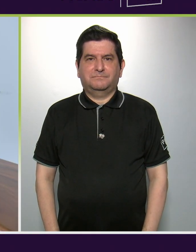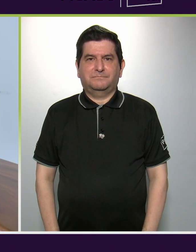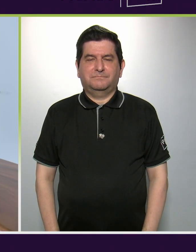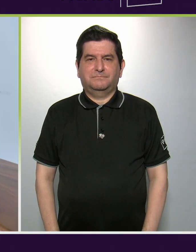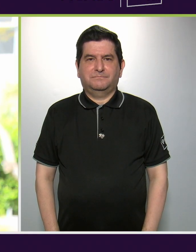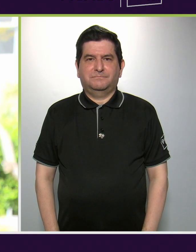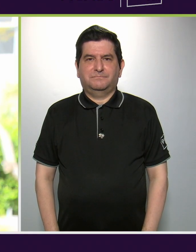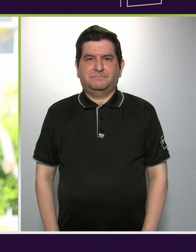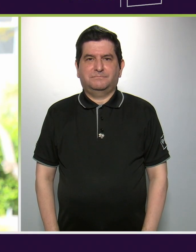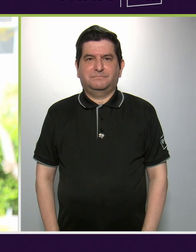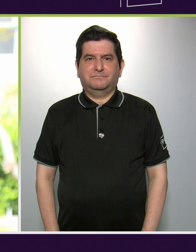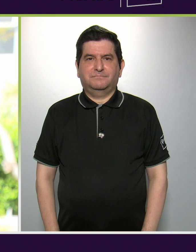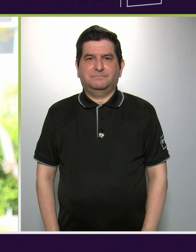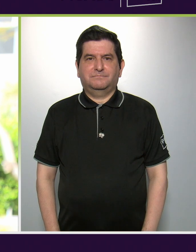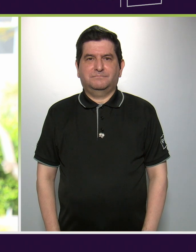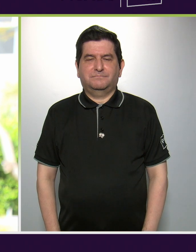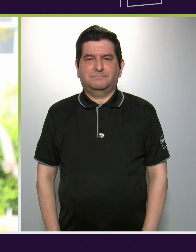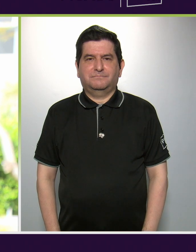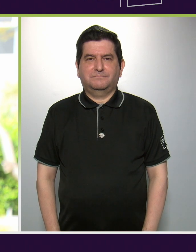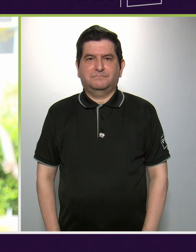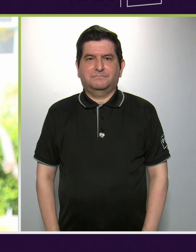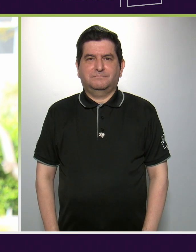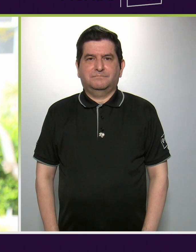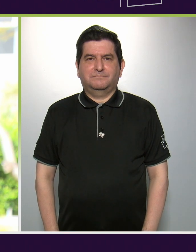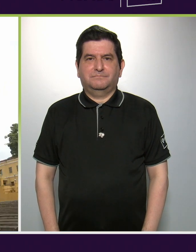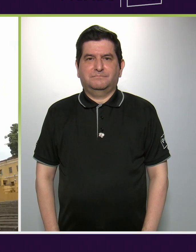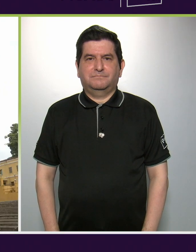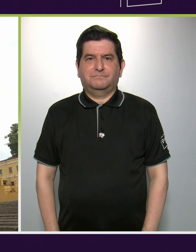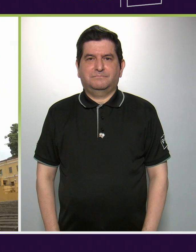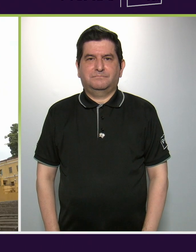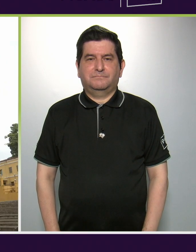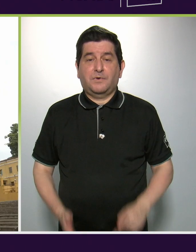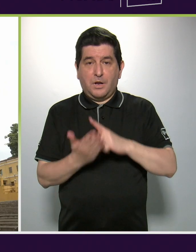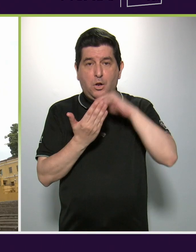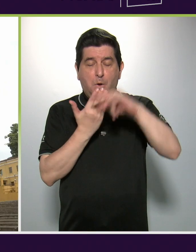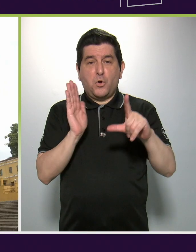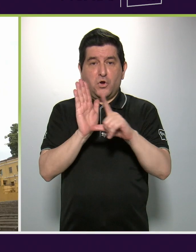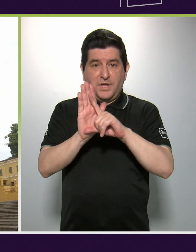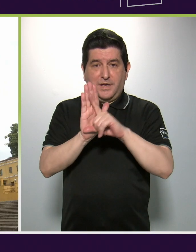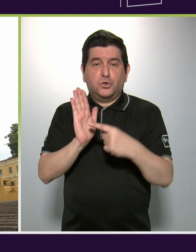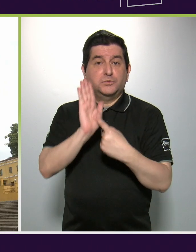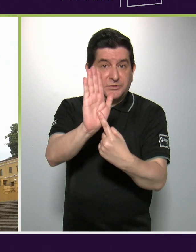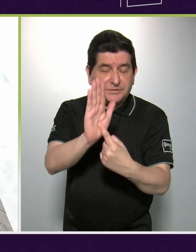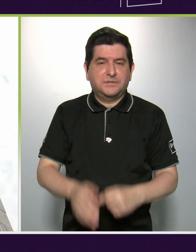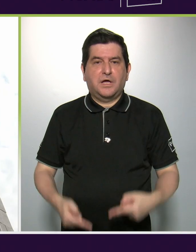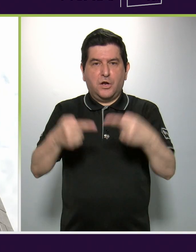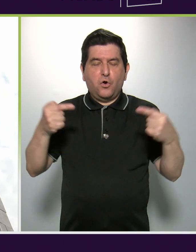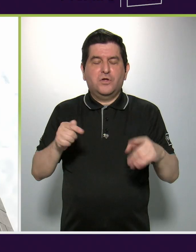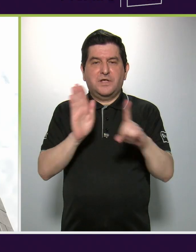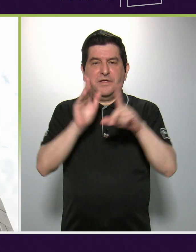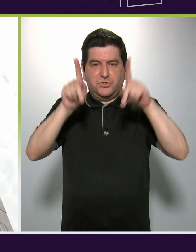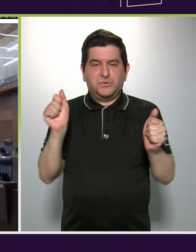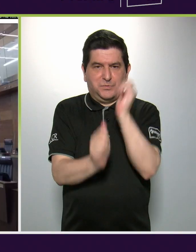Se han presentado varios proyectos de ley que atentan directamente contra los derechos de las personas con discapacidad, que creo que no